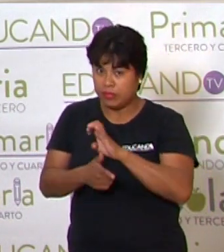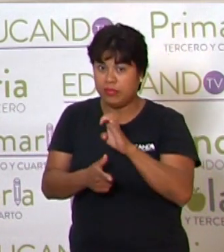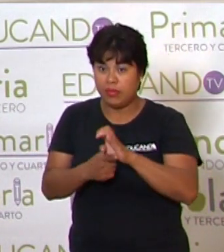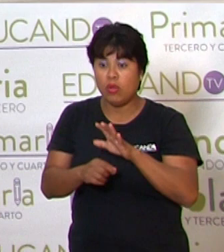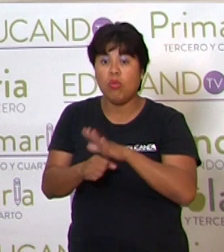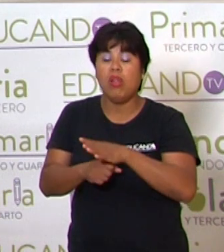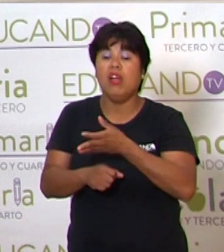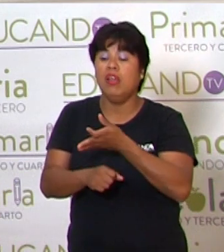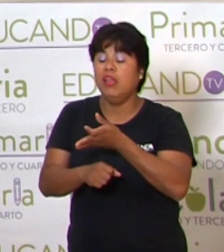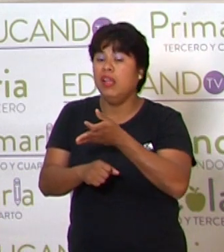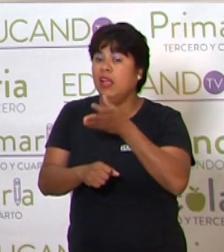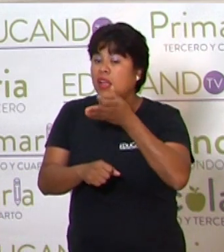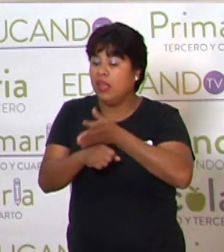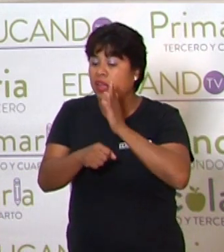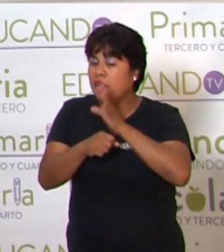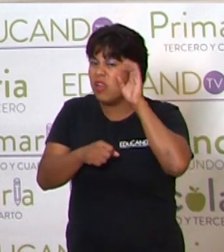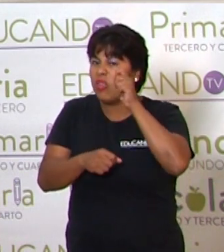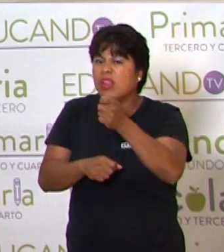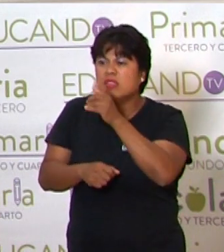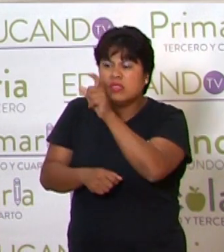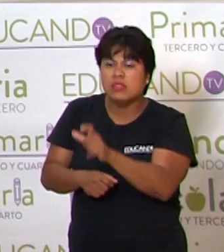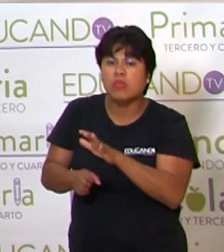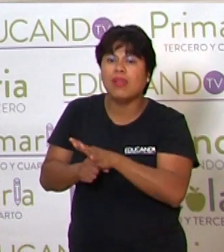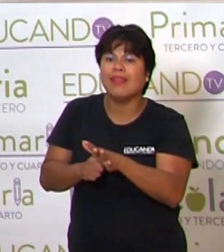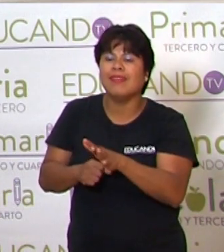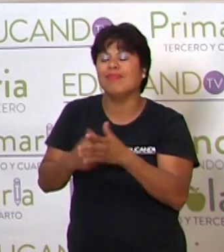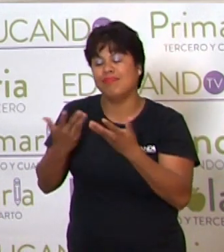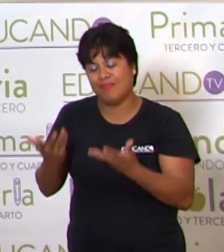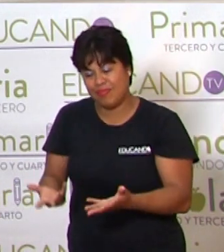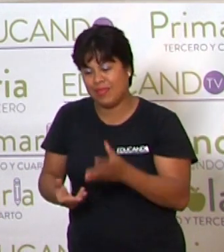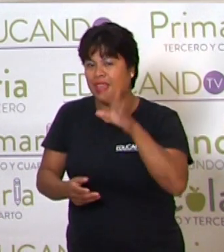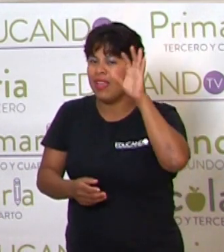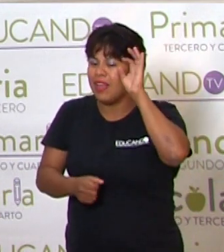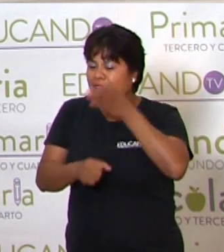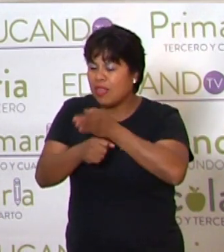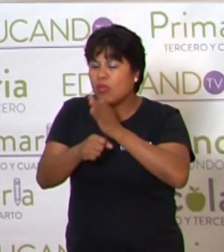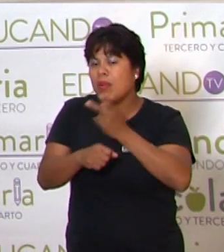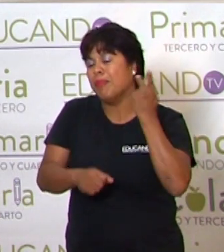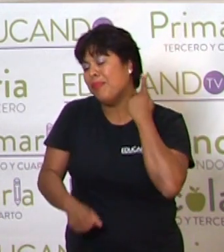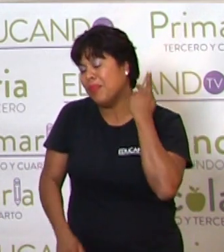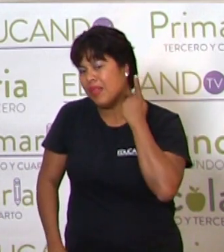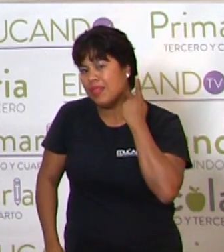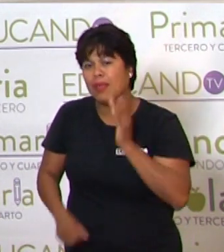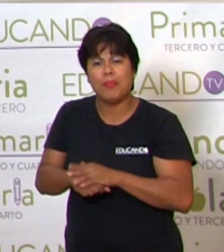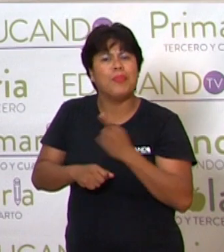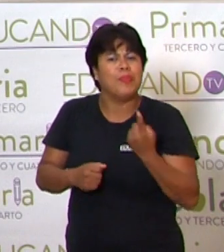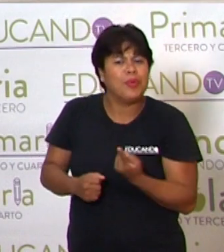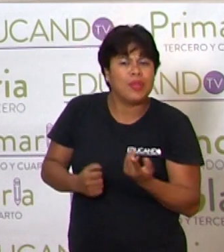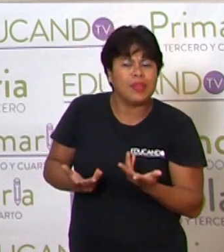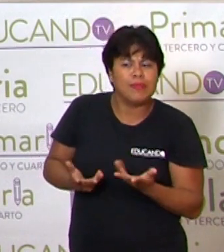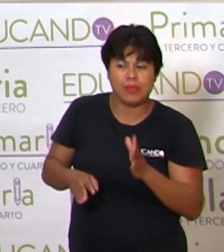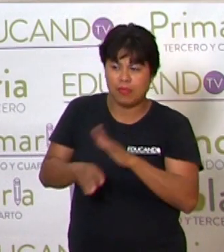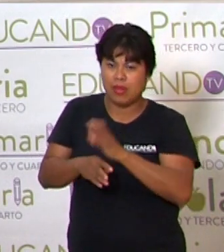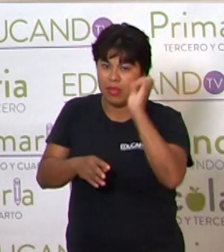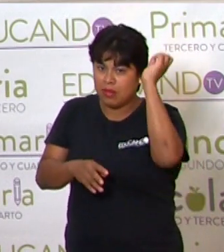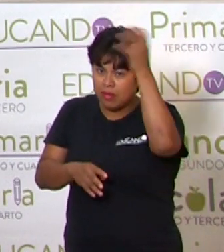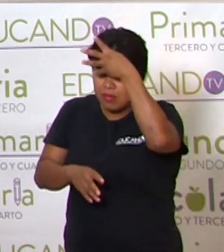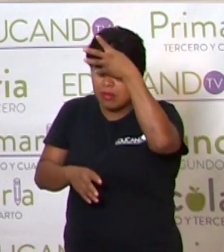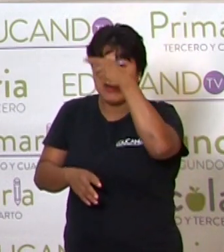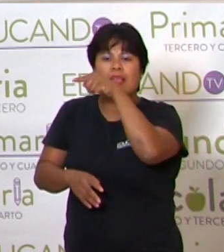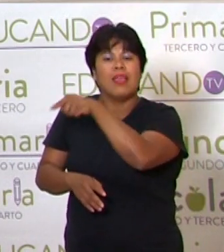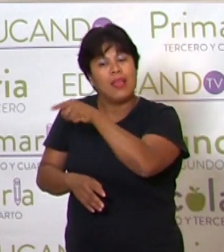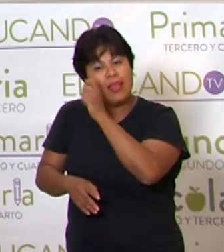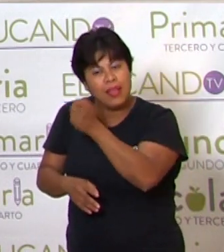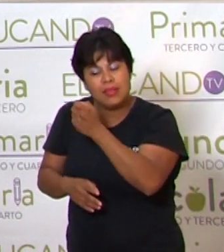de caricatura creen que sea esa? Pues es una caricatura política. ¿Por qué? Porque es aquella cuyo